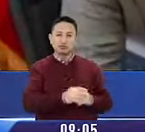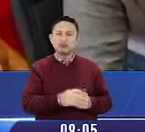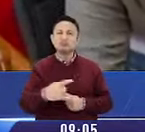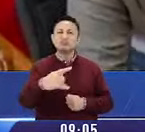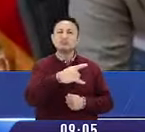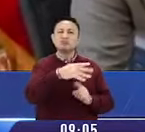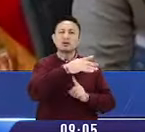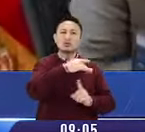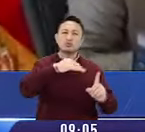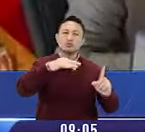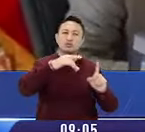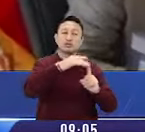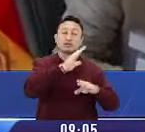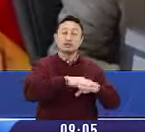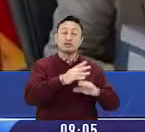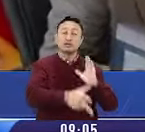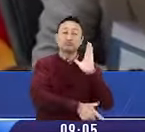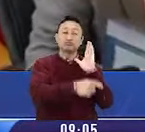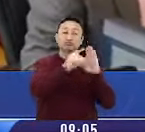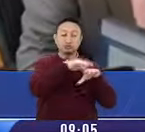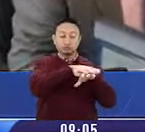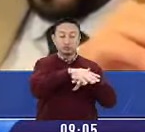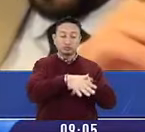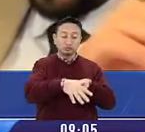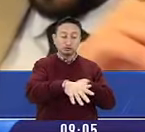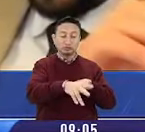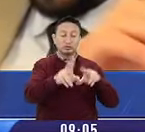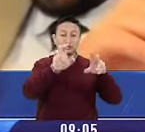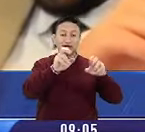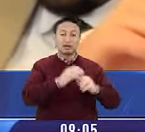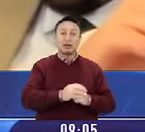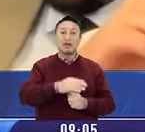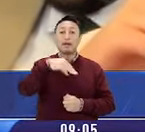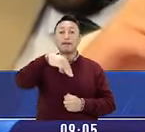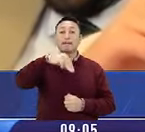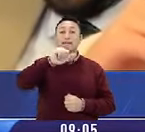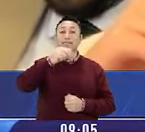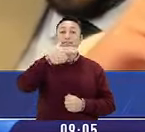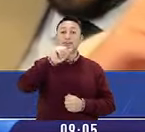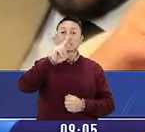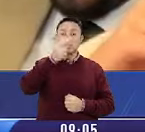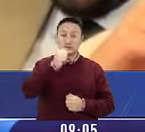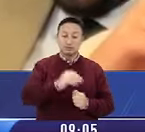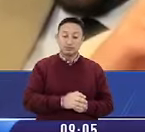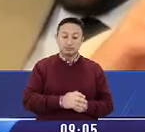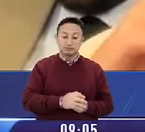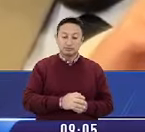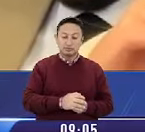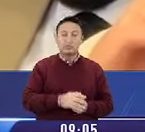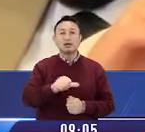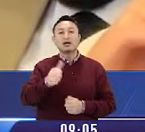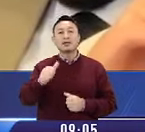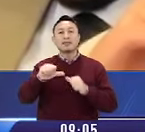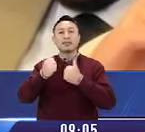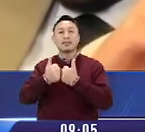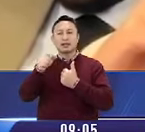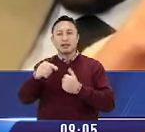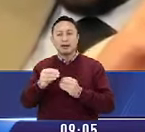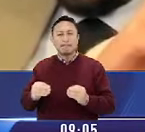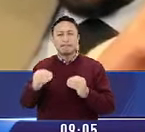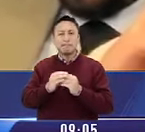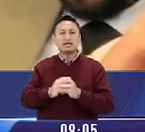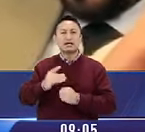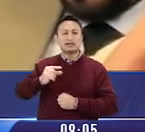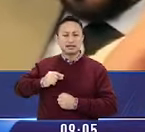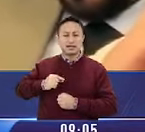contaminación generada por los derrames petroleros y el tema mecheros en la Amazonía. Sin embargo, las expectativas de que se aclare más detalles sobre